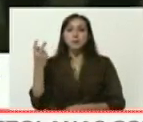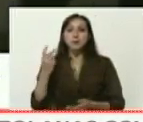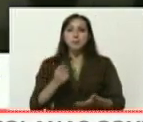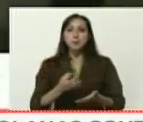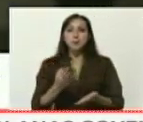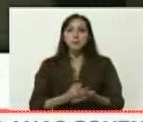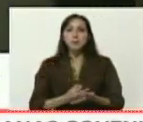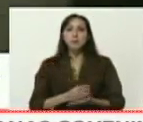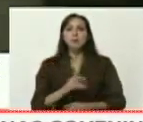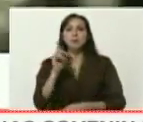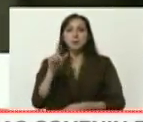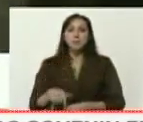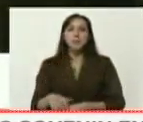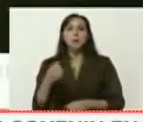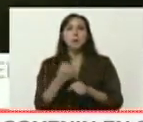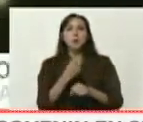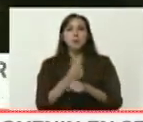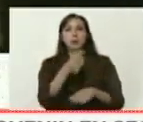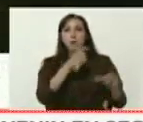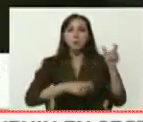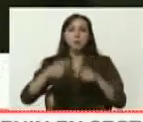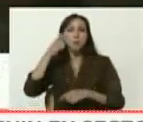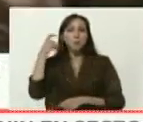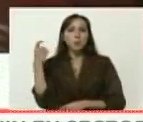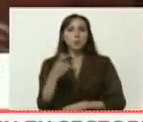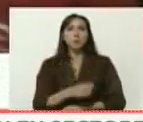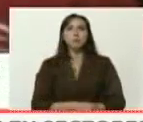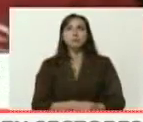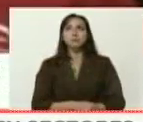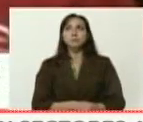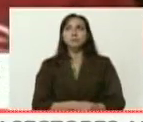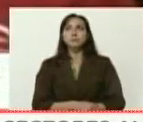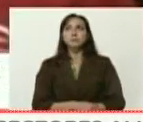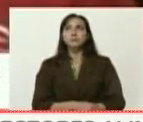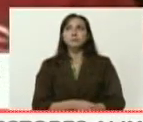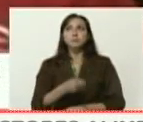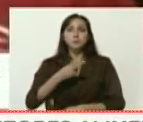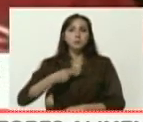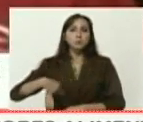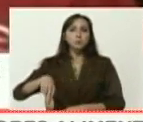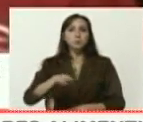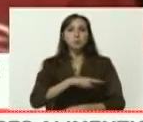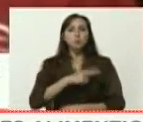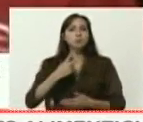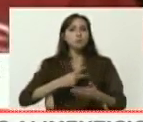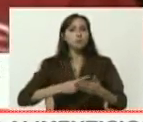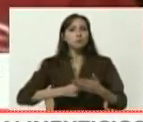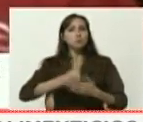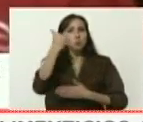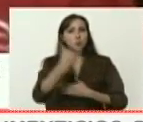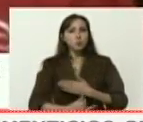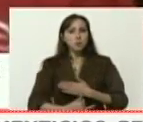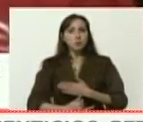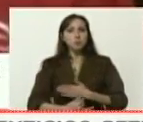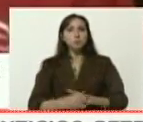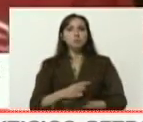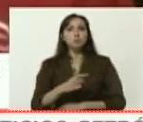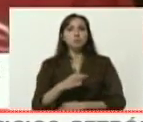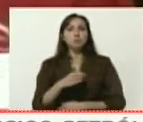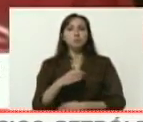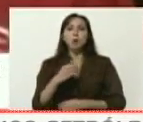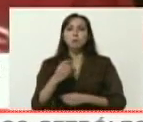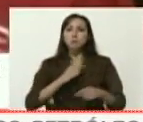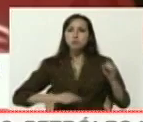trabajadora venezolana. Nosotros levantamos el proyecto OR Liga Socialista, una organización